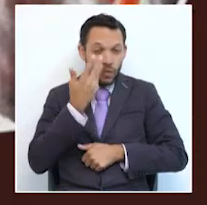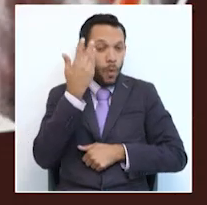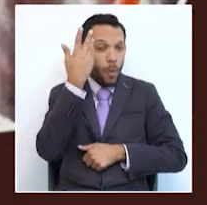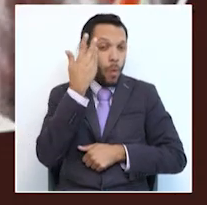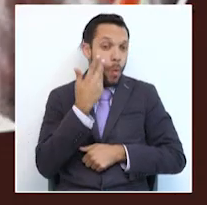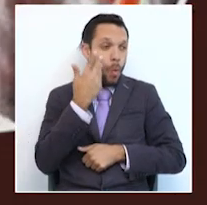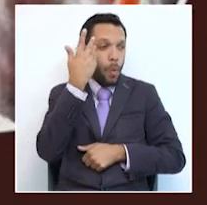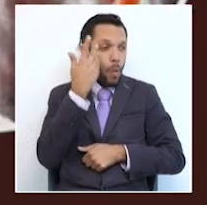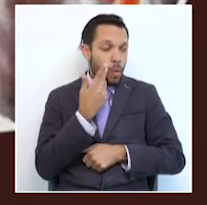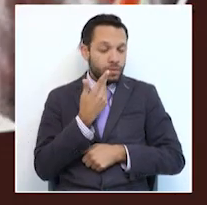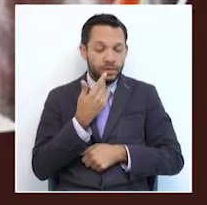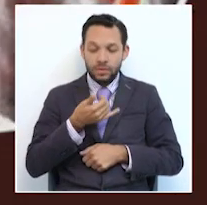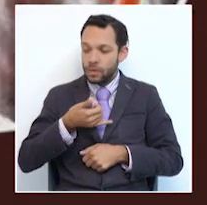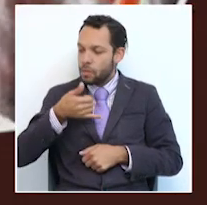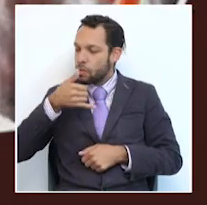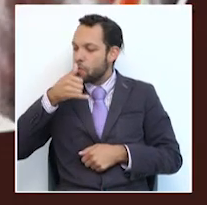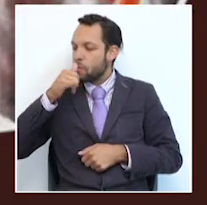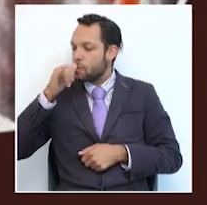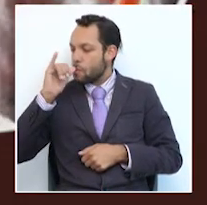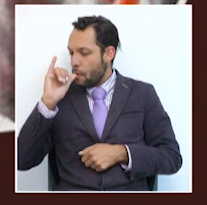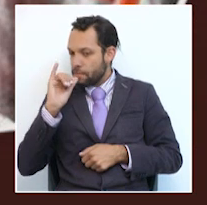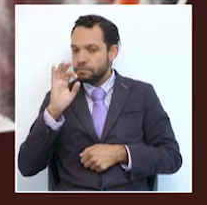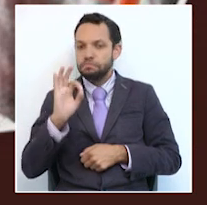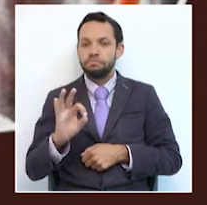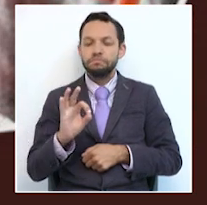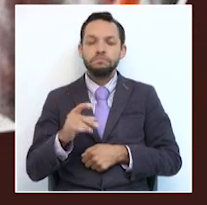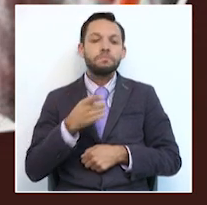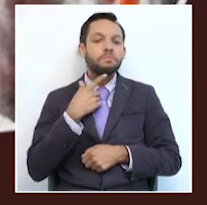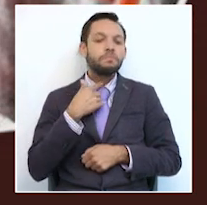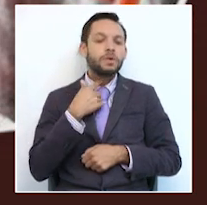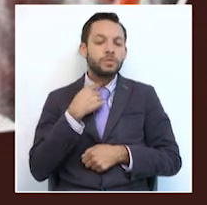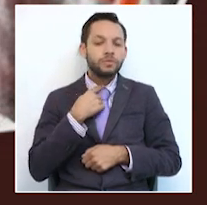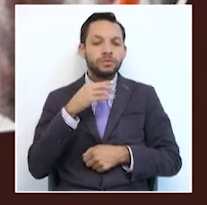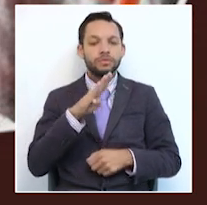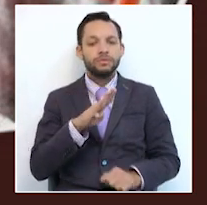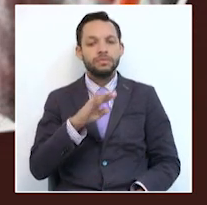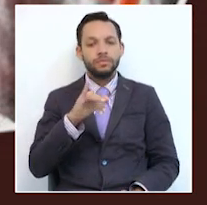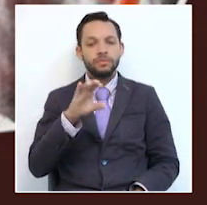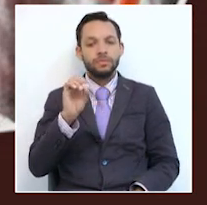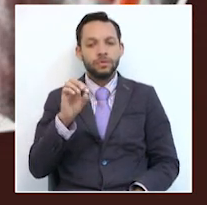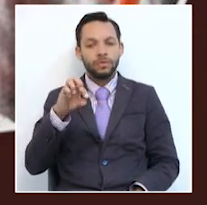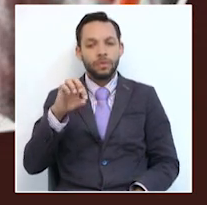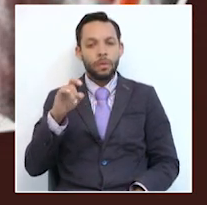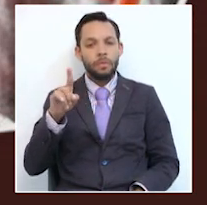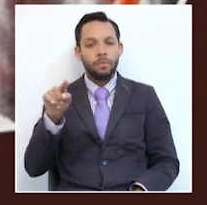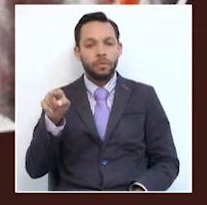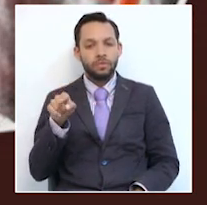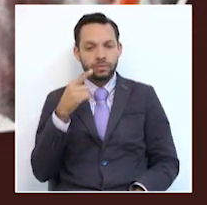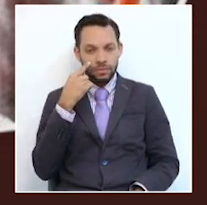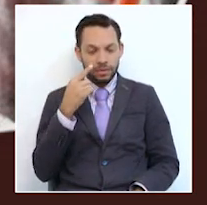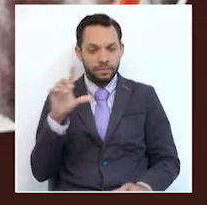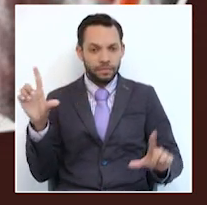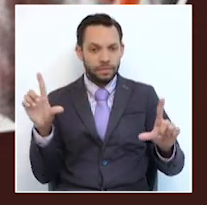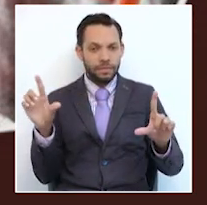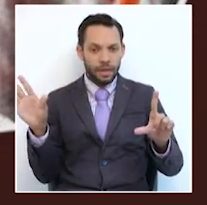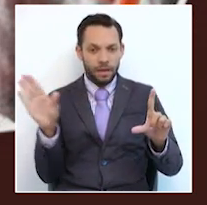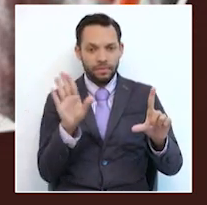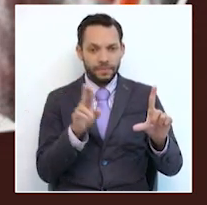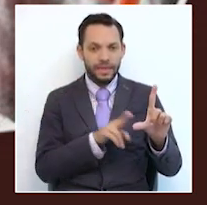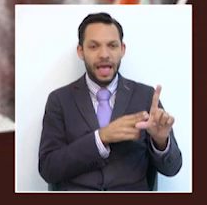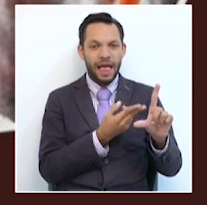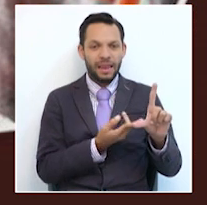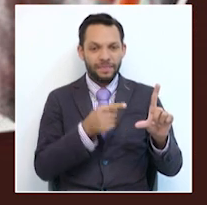me vio plus que son unos probióticos que tenemos de bulgaria que hace eso que ven en la imagen ustedes ahí encima de nuestro traductor